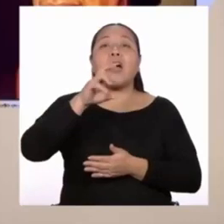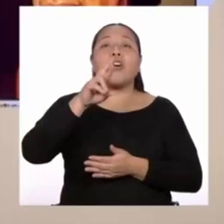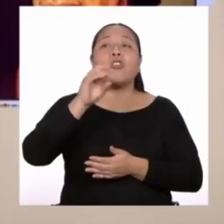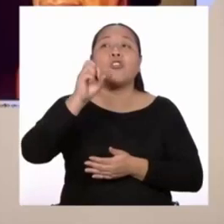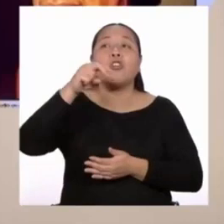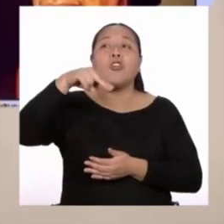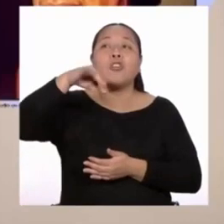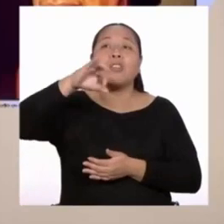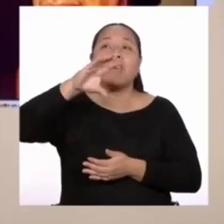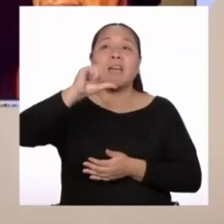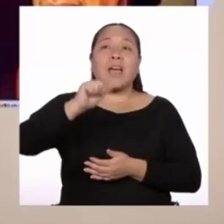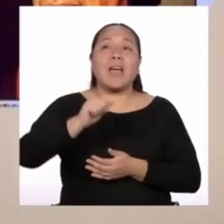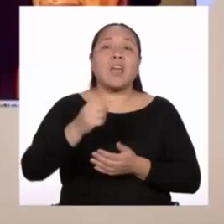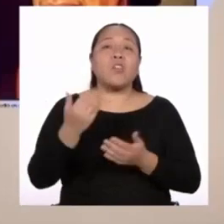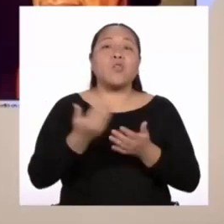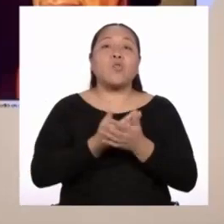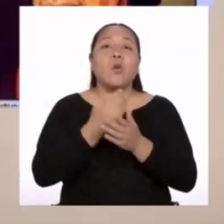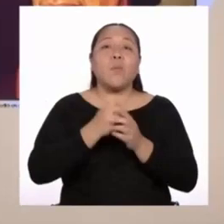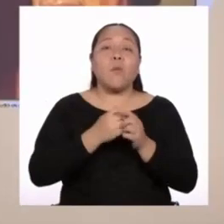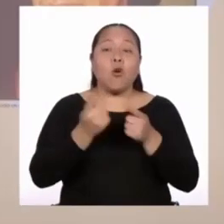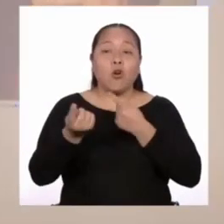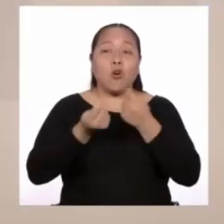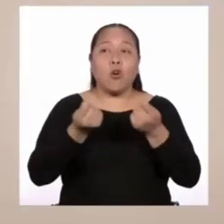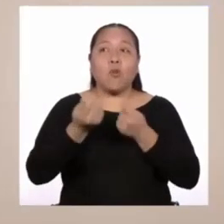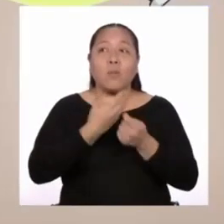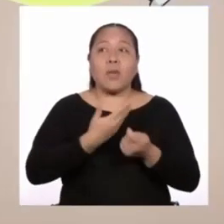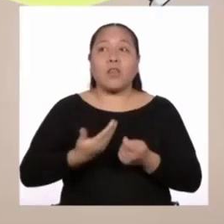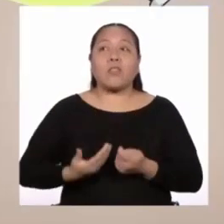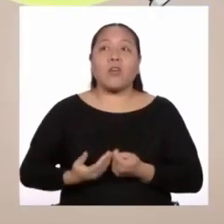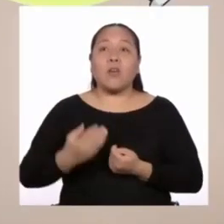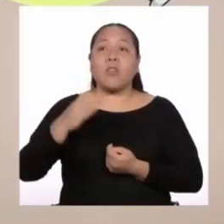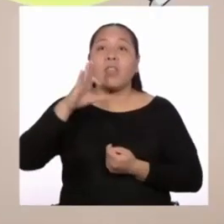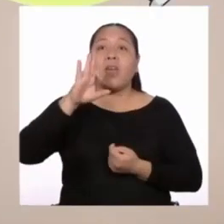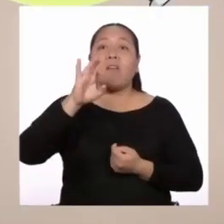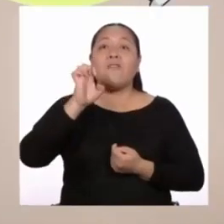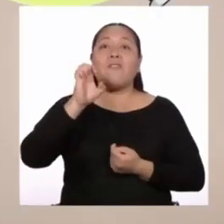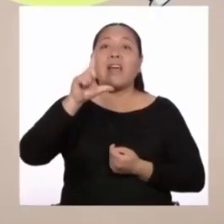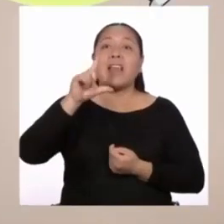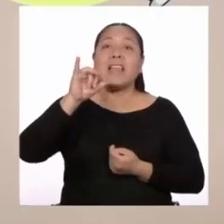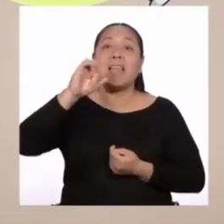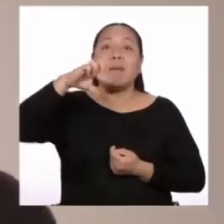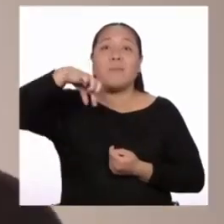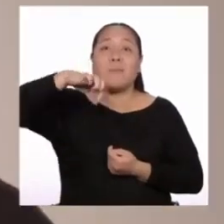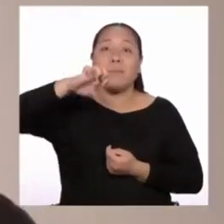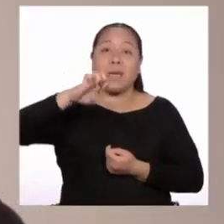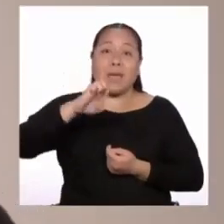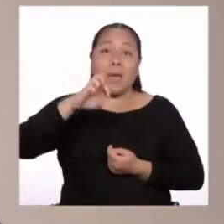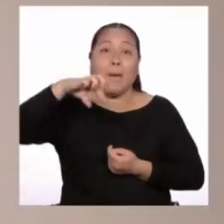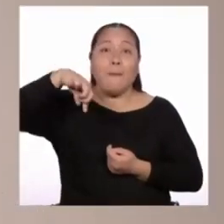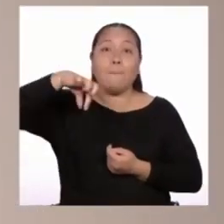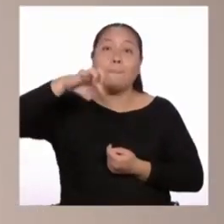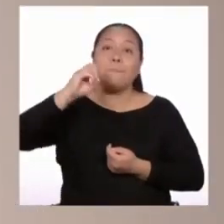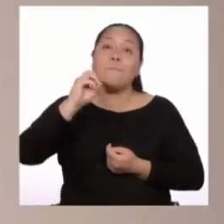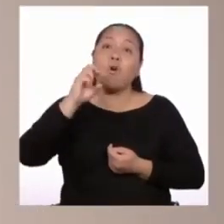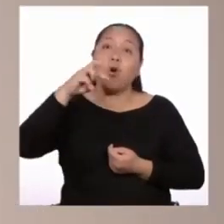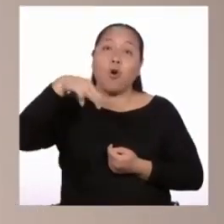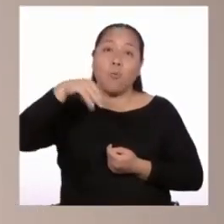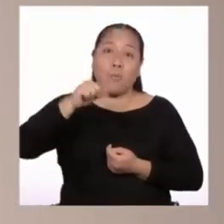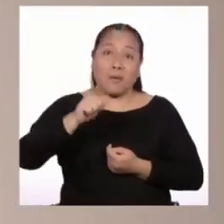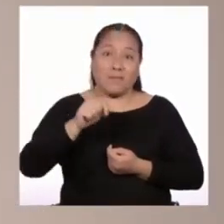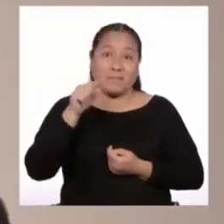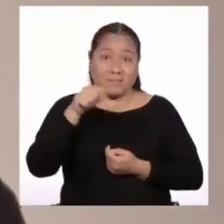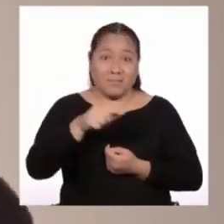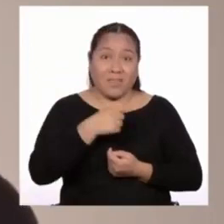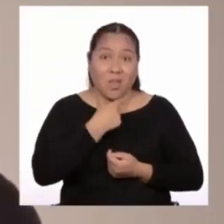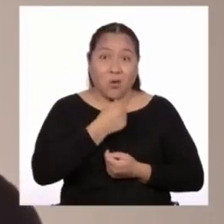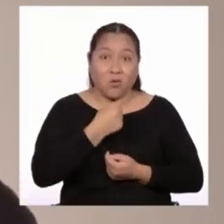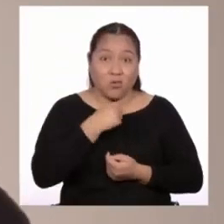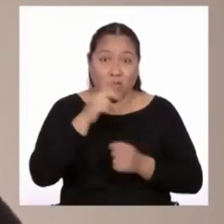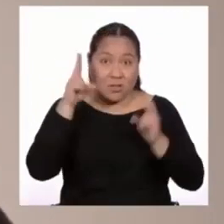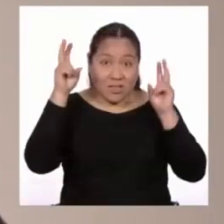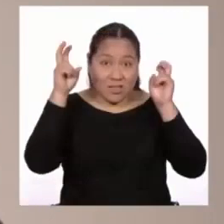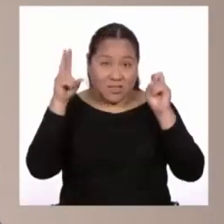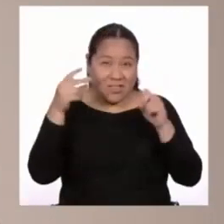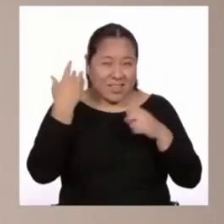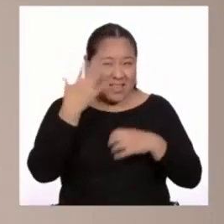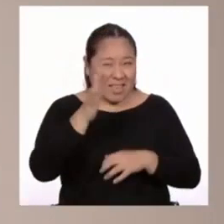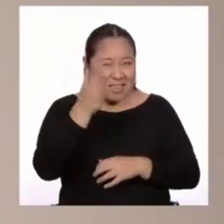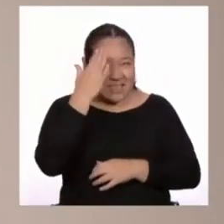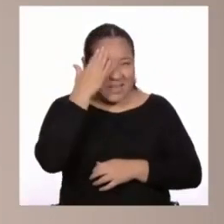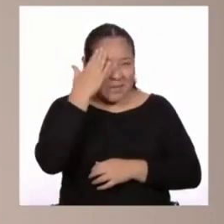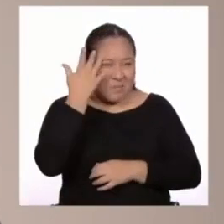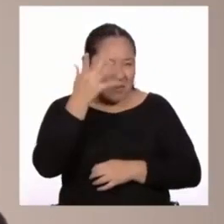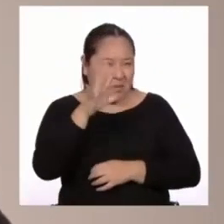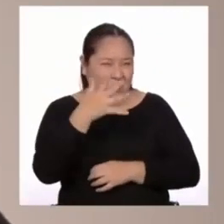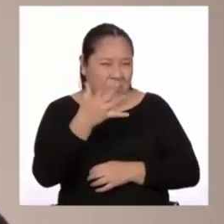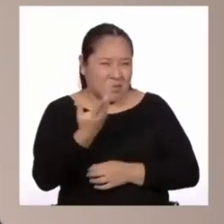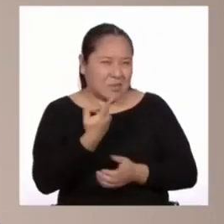de Felipe Guamán Poma de Ayala, uno de los primeros cronistas peruanos. ¿Qué te pareció este título? ¿Ya tienes idea de qué podría